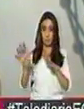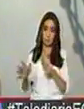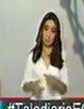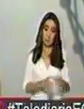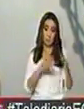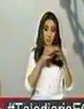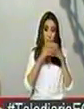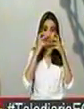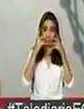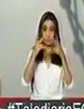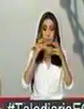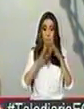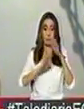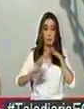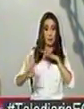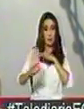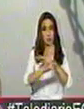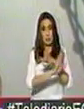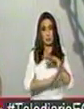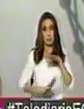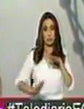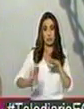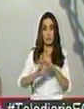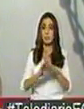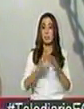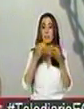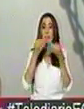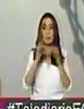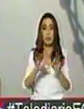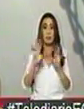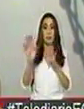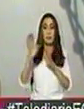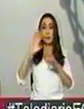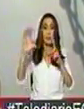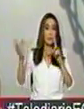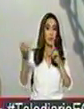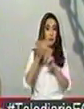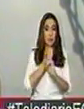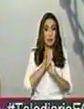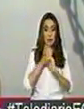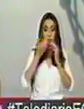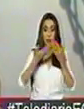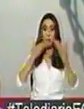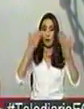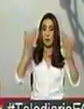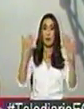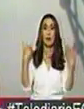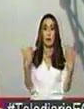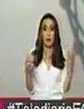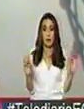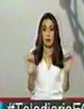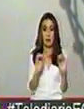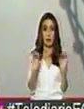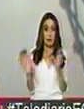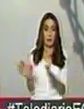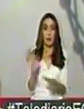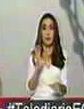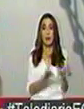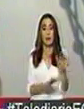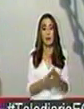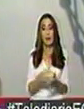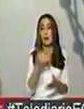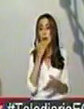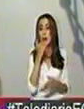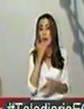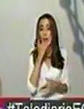las bases de nosotros, estuvimos preparados para poder triunfar, porque eso no fue pues tarde temprano, ni una semana,